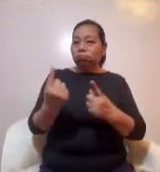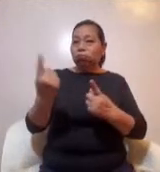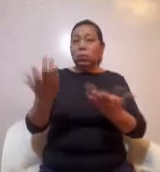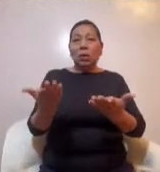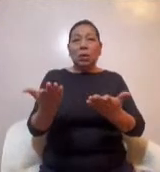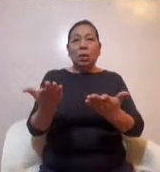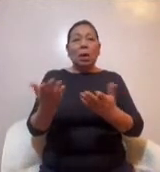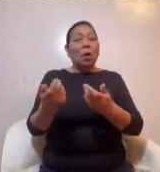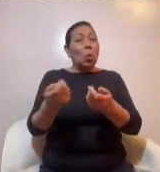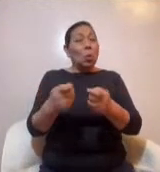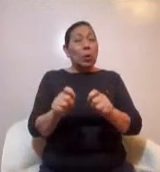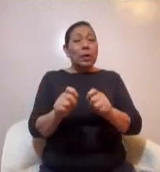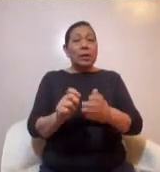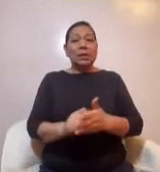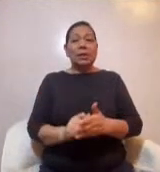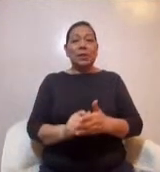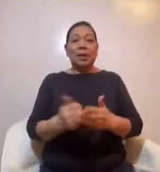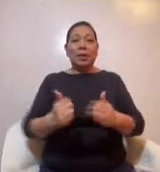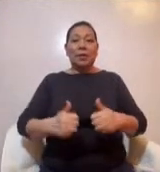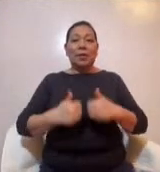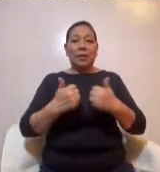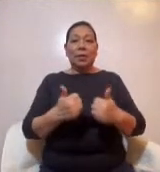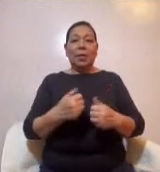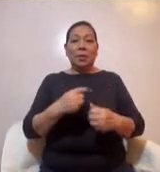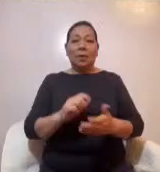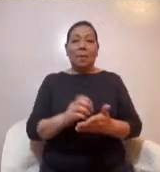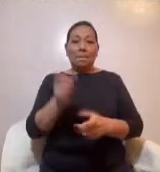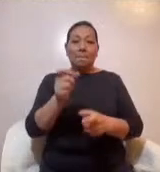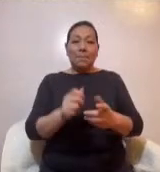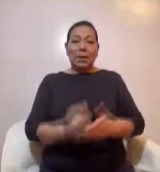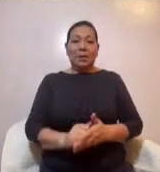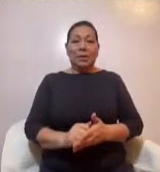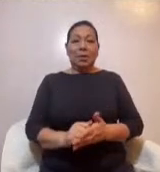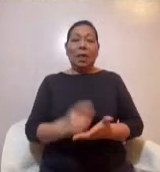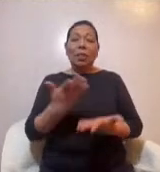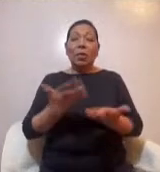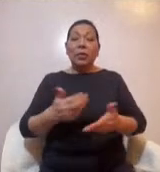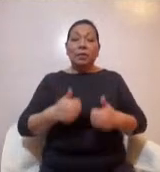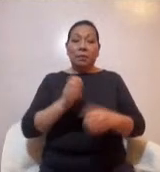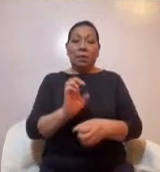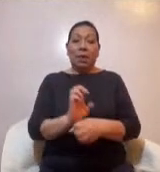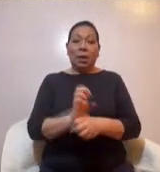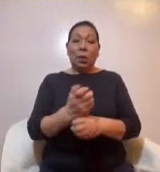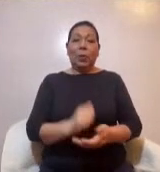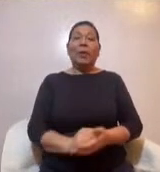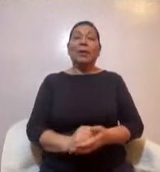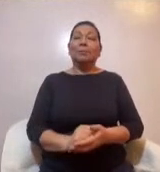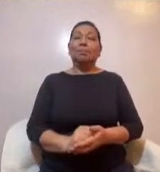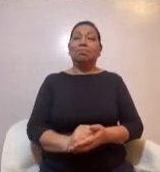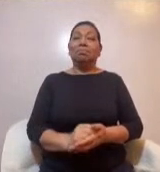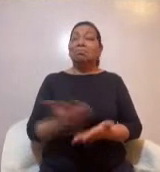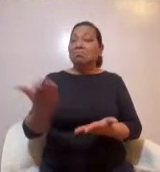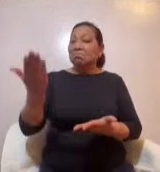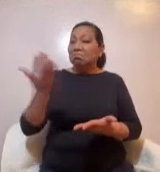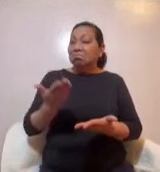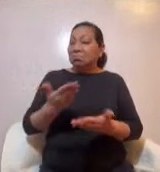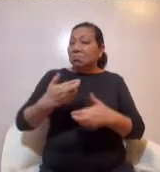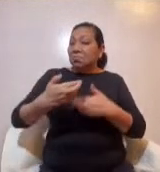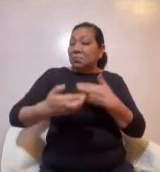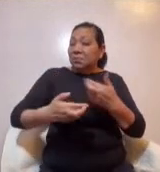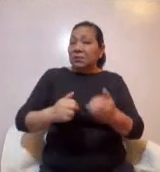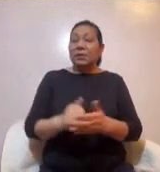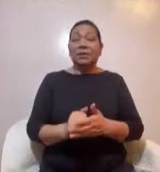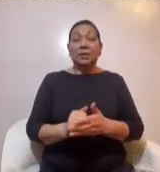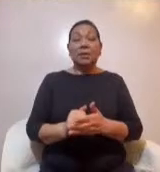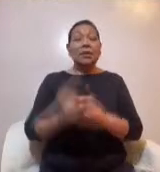que conllevó a la cancelación de la residencia de una ciudadana ecuatoriana. Para entender los